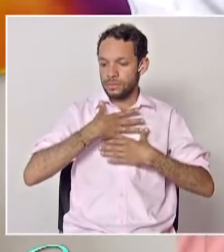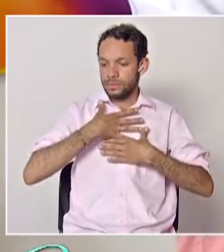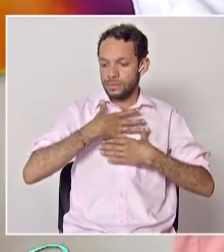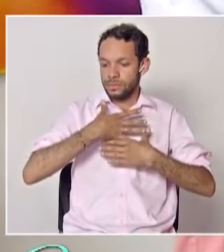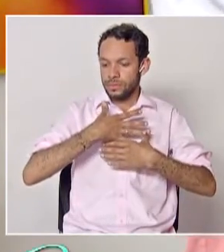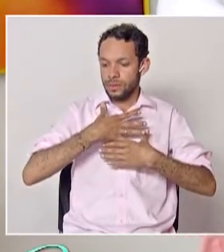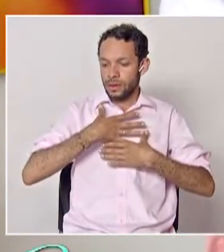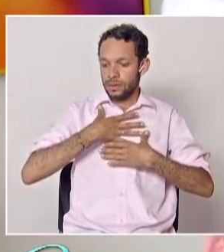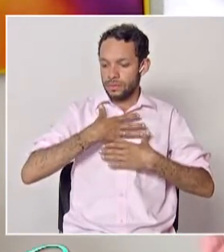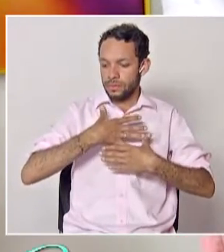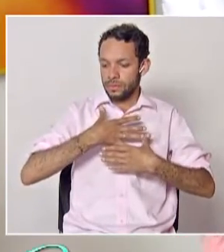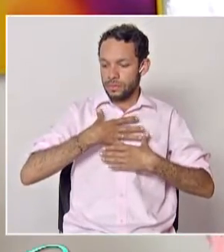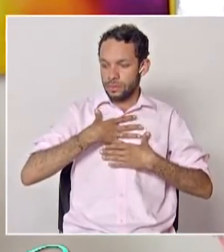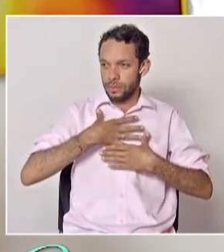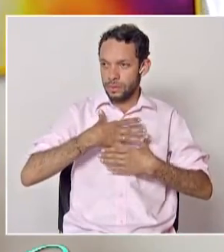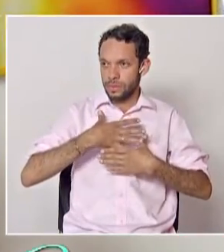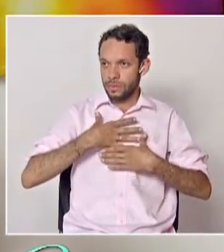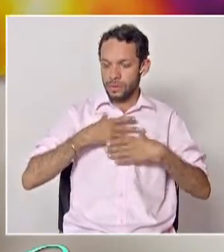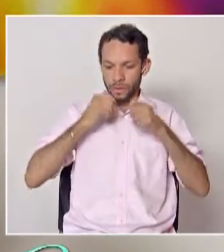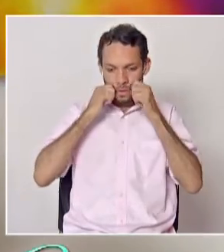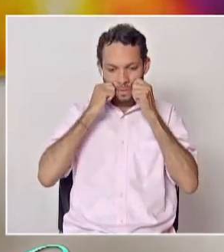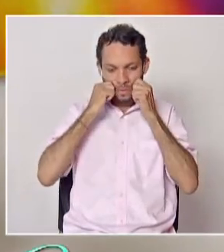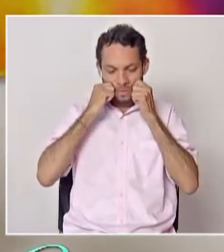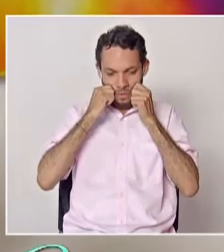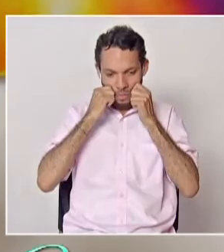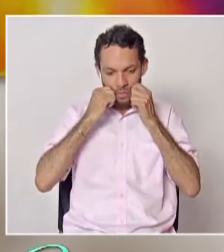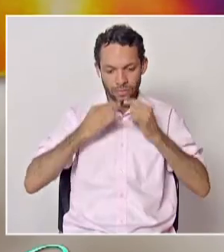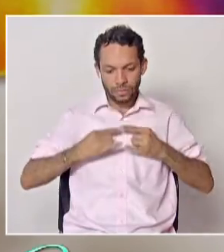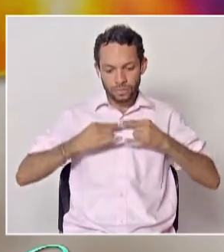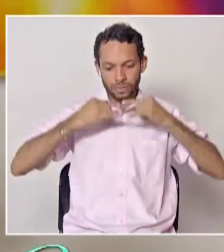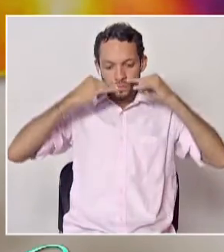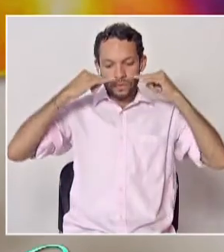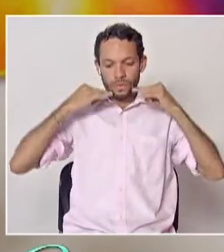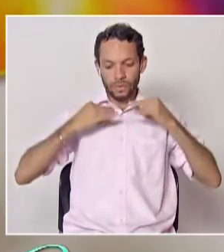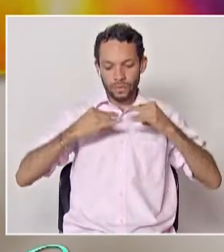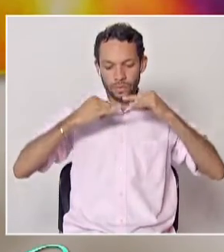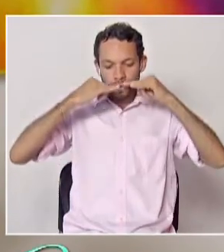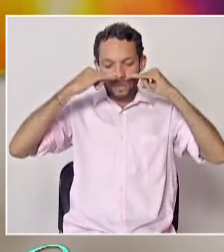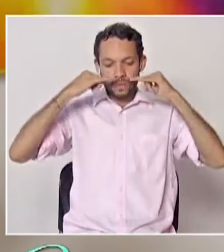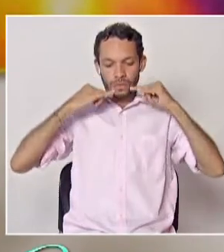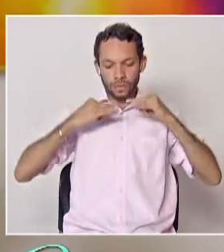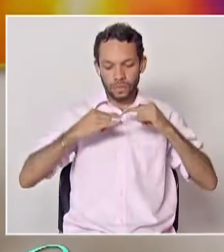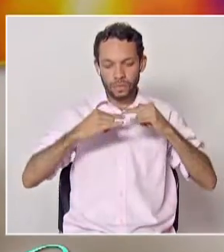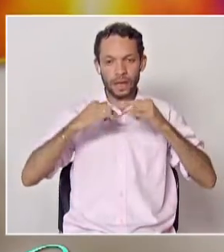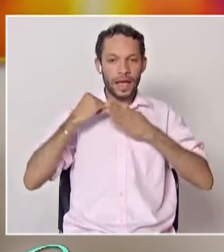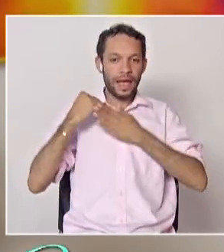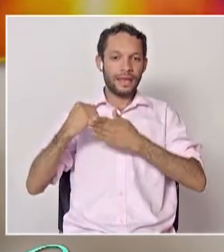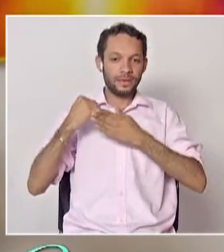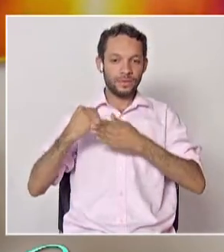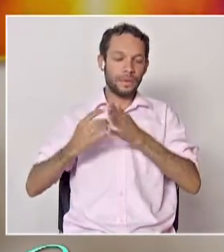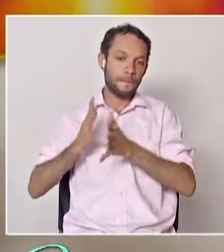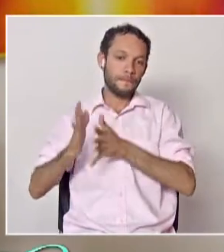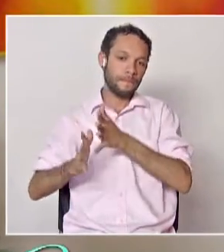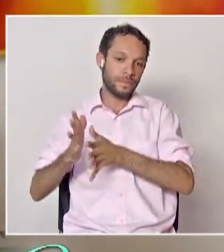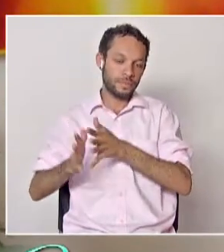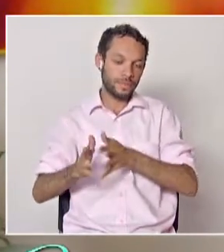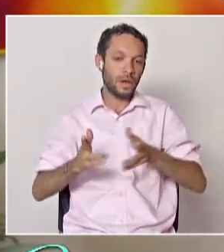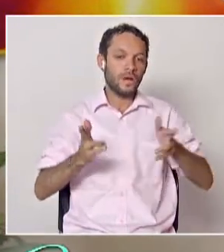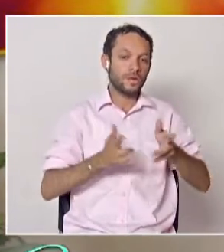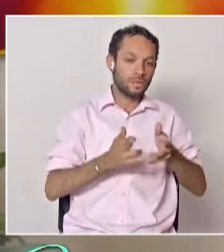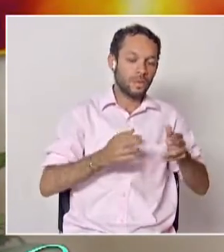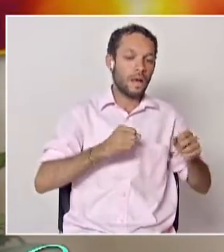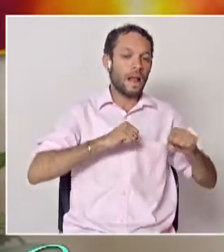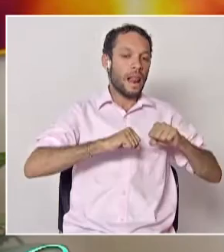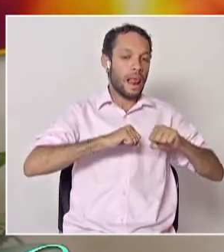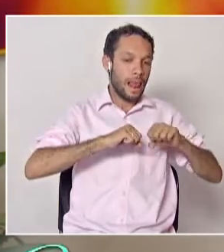oxigenamos. Oxigenamos el cuerpo, oxigenamos tejidos y entonces vamos a evitar que un paciente se nos pueda lastimar. Inhala. Aquí se están resumiendo ciertas